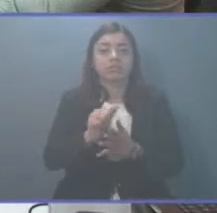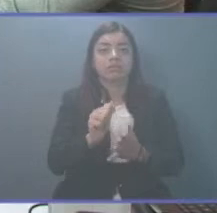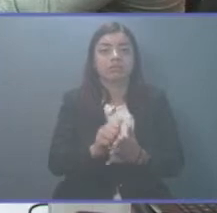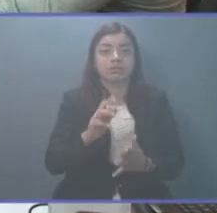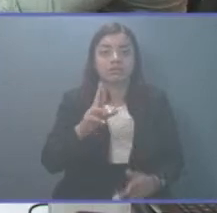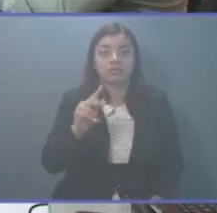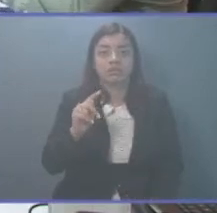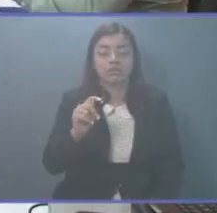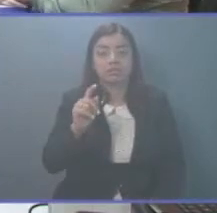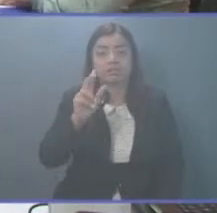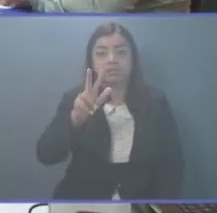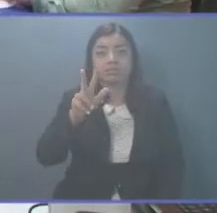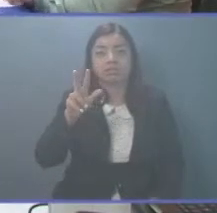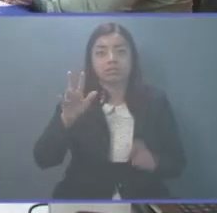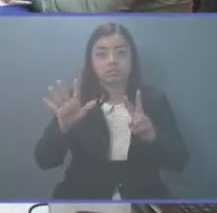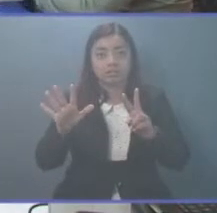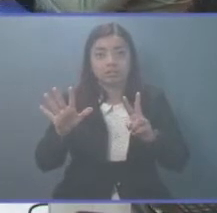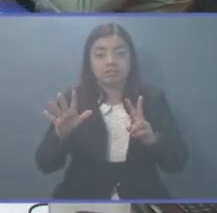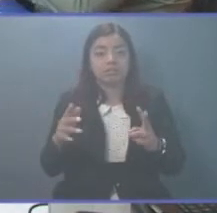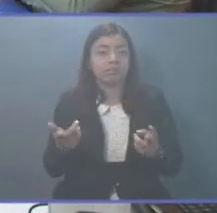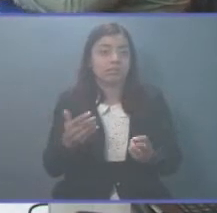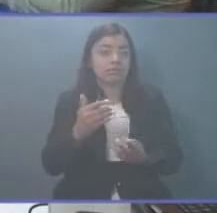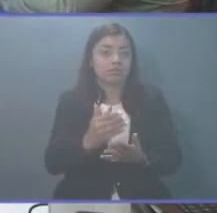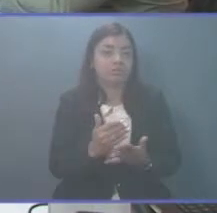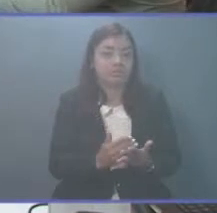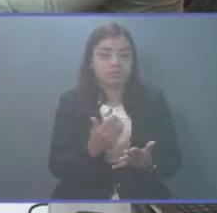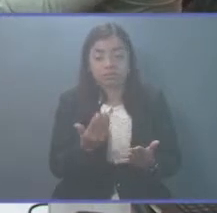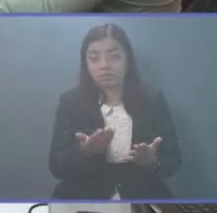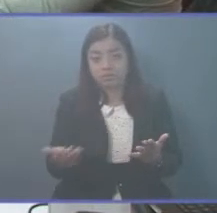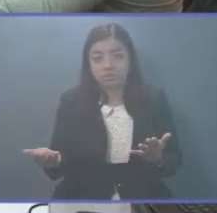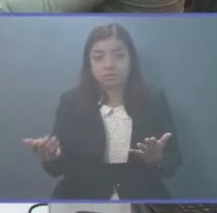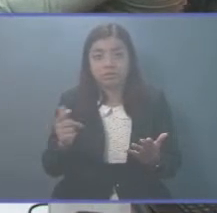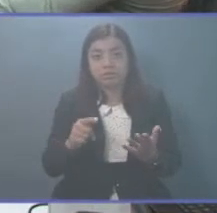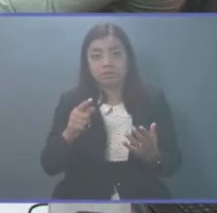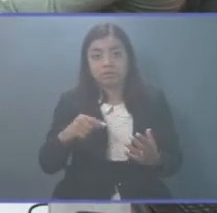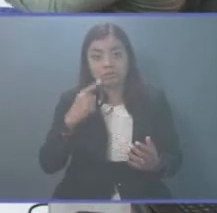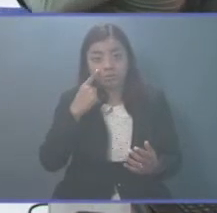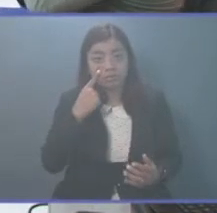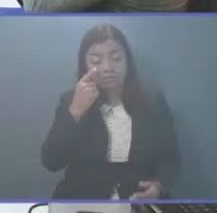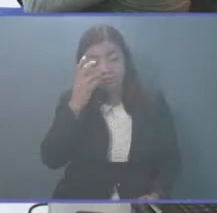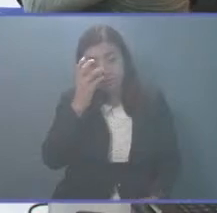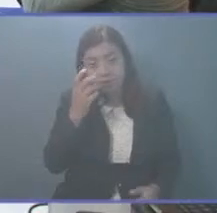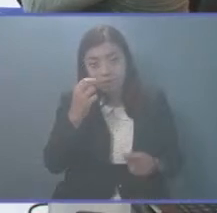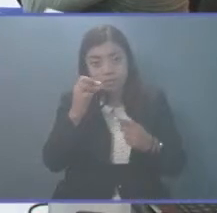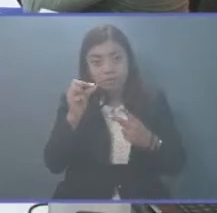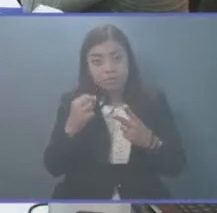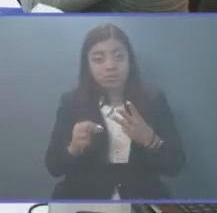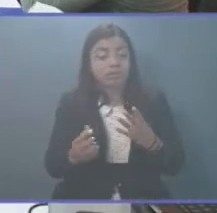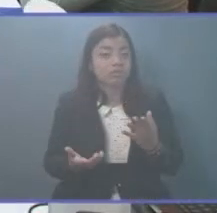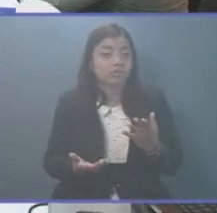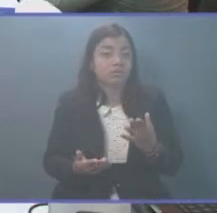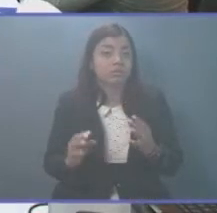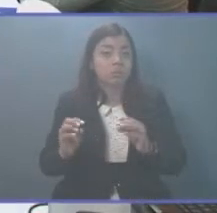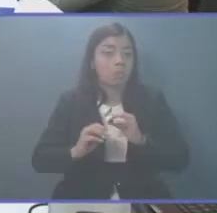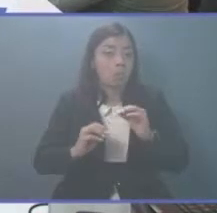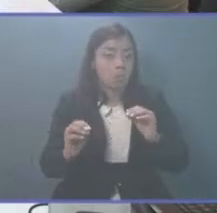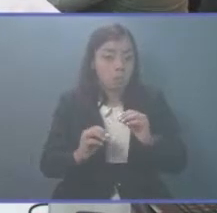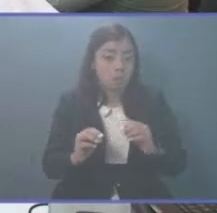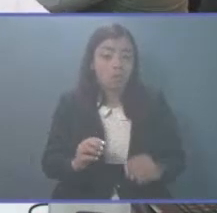Artículo 37, devolución de bienes. ¿Observaciones? No las